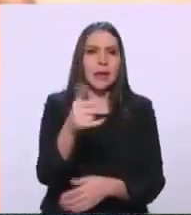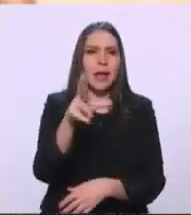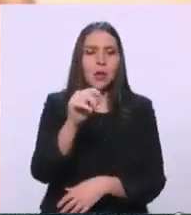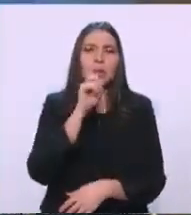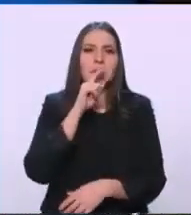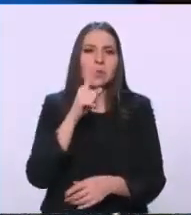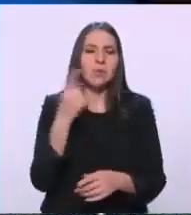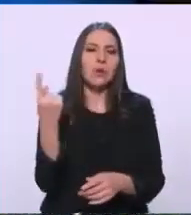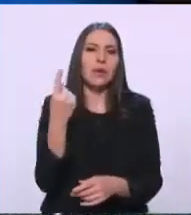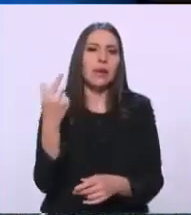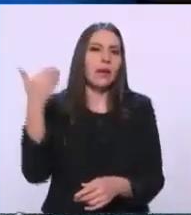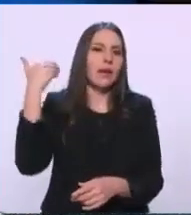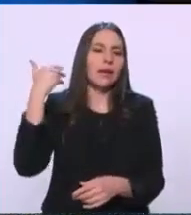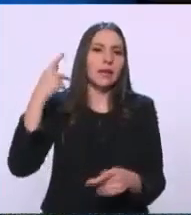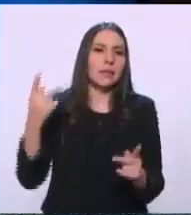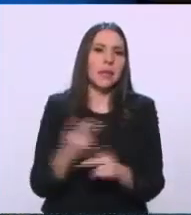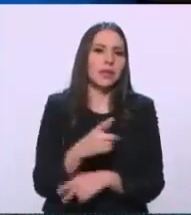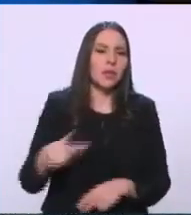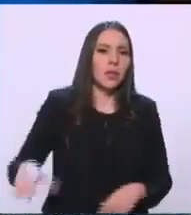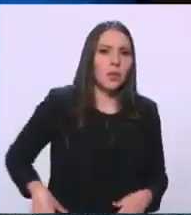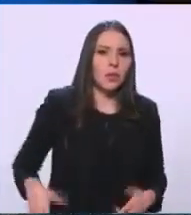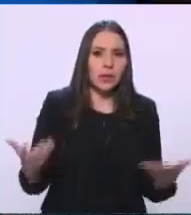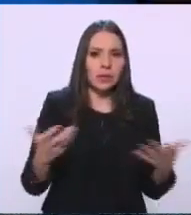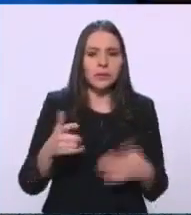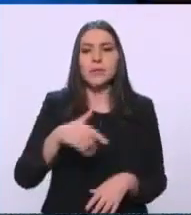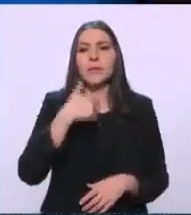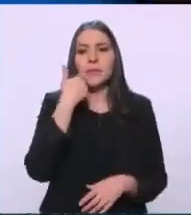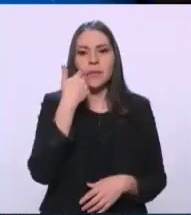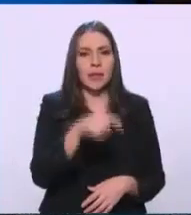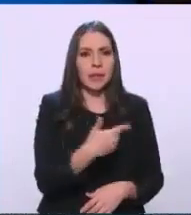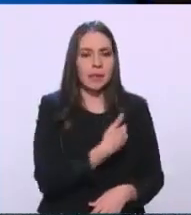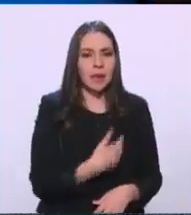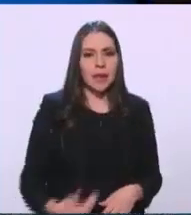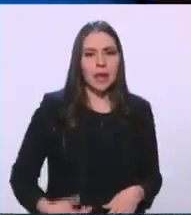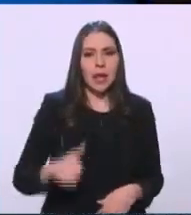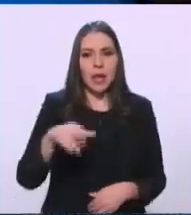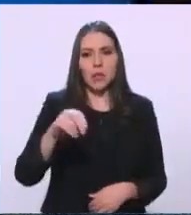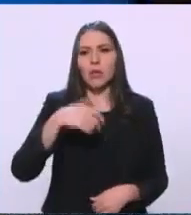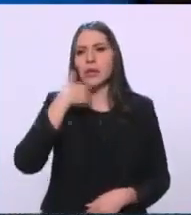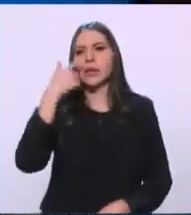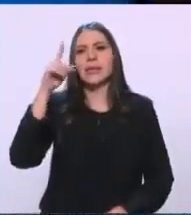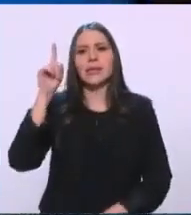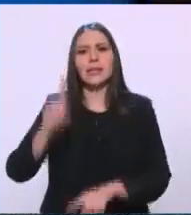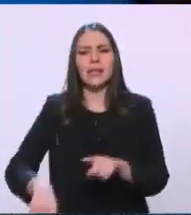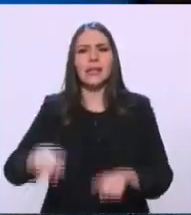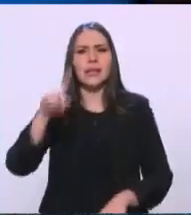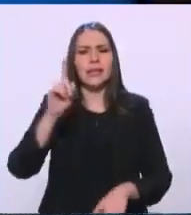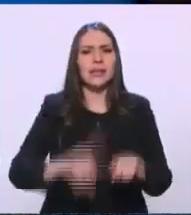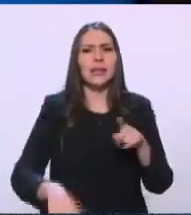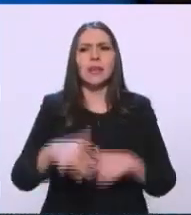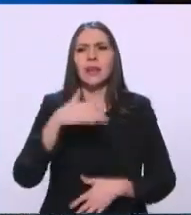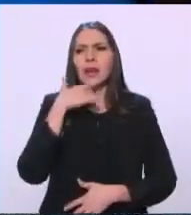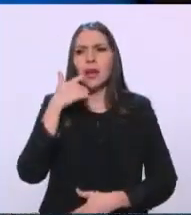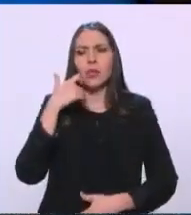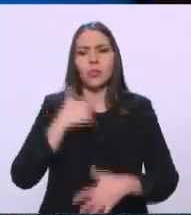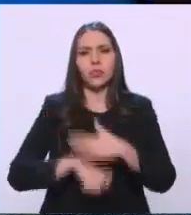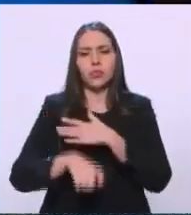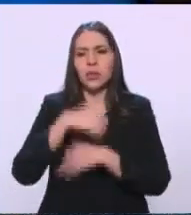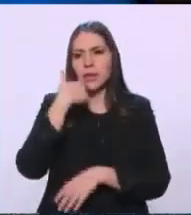Andrés Manuel López Obrador. Está, por un lado, quitándole el componente de la corrupción que parece estructural en